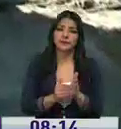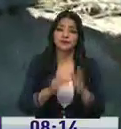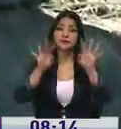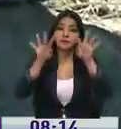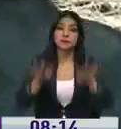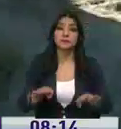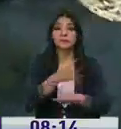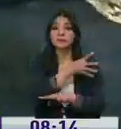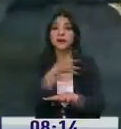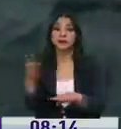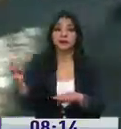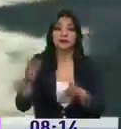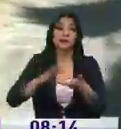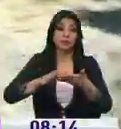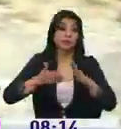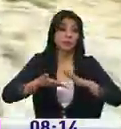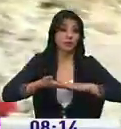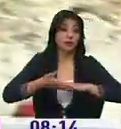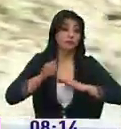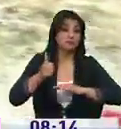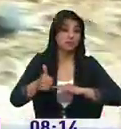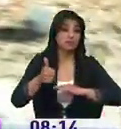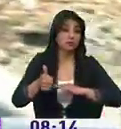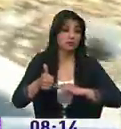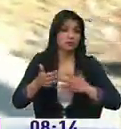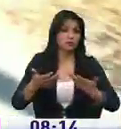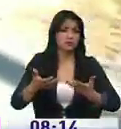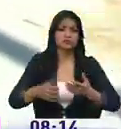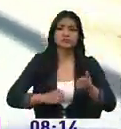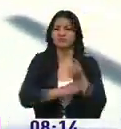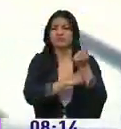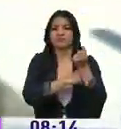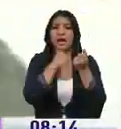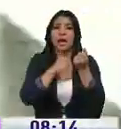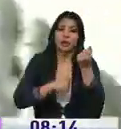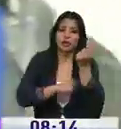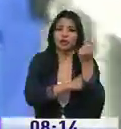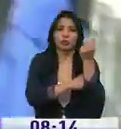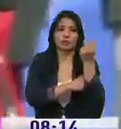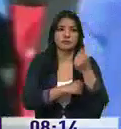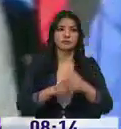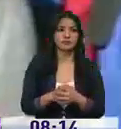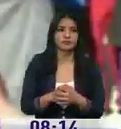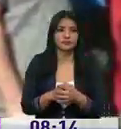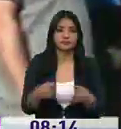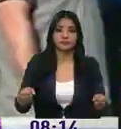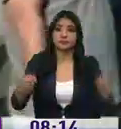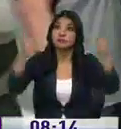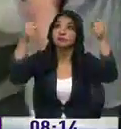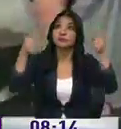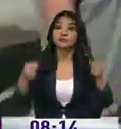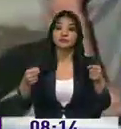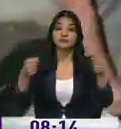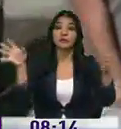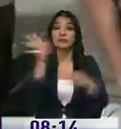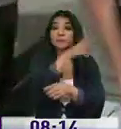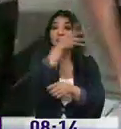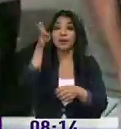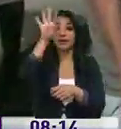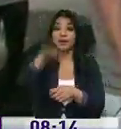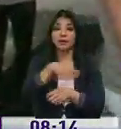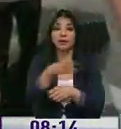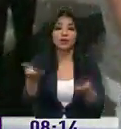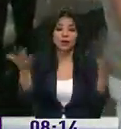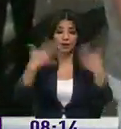la comunidad ya ha puesto estas especies de soportes, únicamente habría que colocar la malla o tal vez tratar de construir